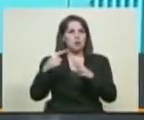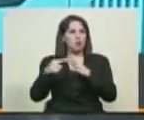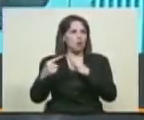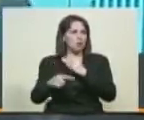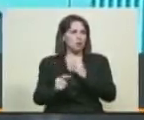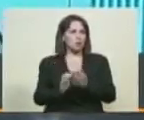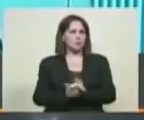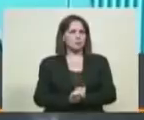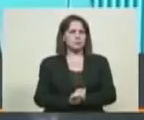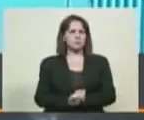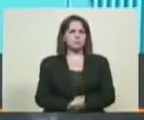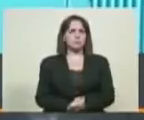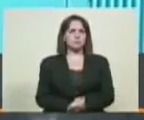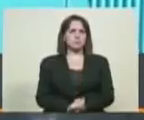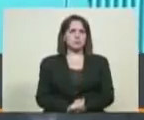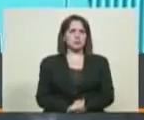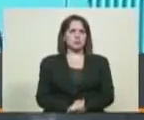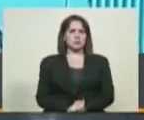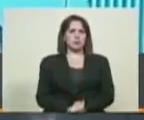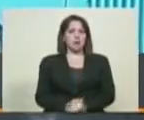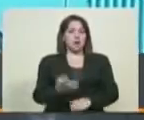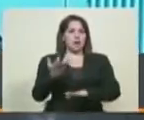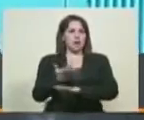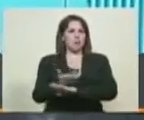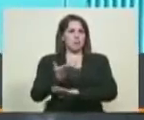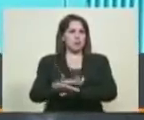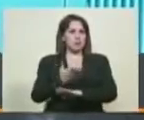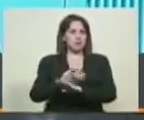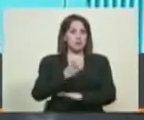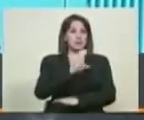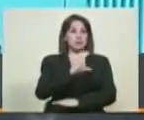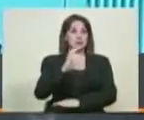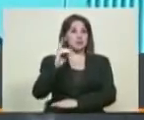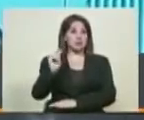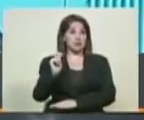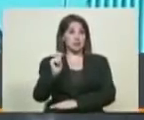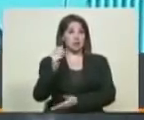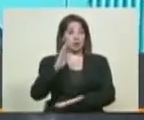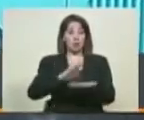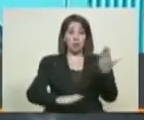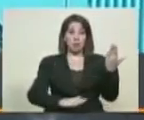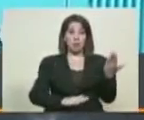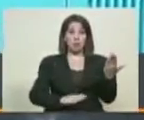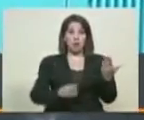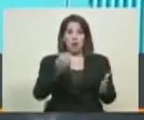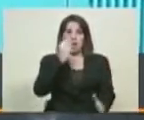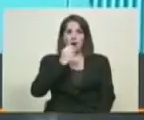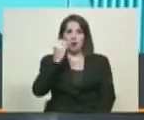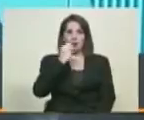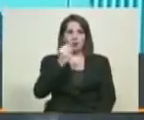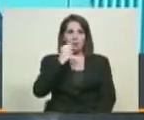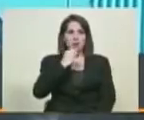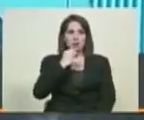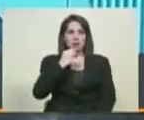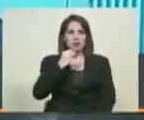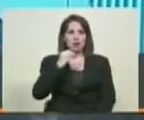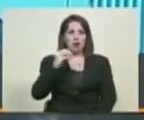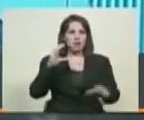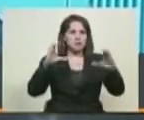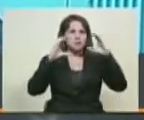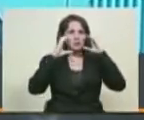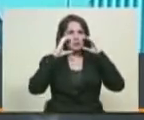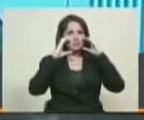Las Mercedes, el CCT. De aquí nos vamos al CCT a comernos un guapo doble